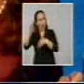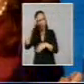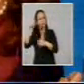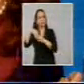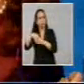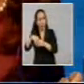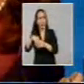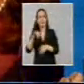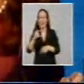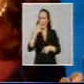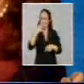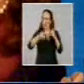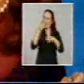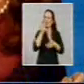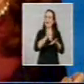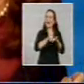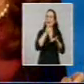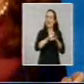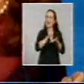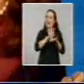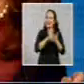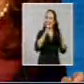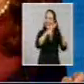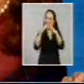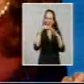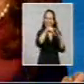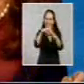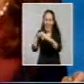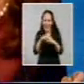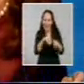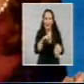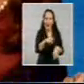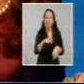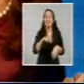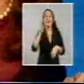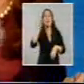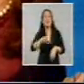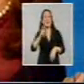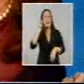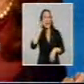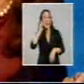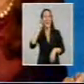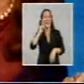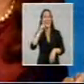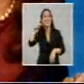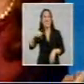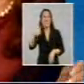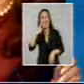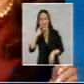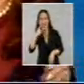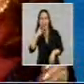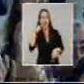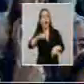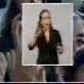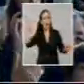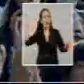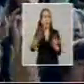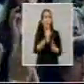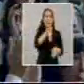hogares hemos vuelto a reducir el índice de Gini de 0,367